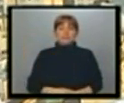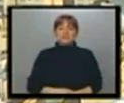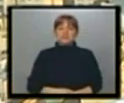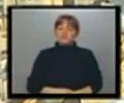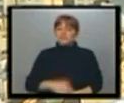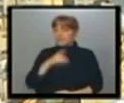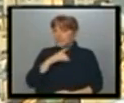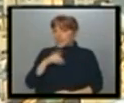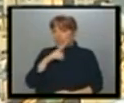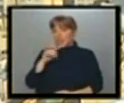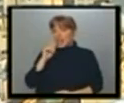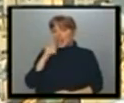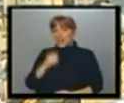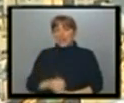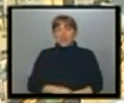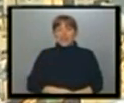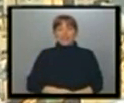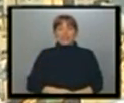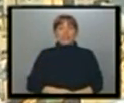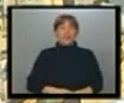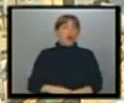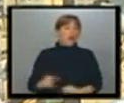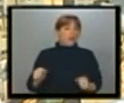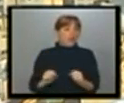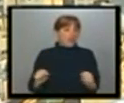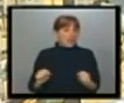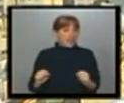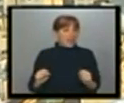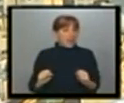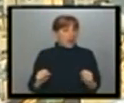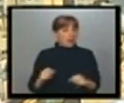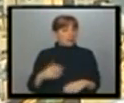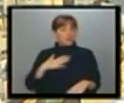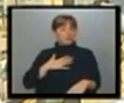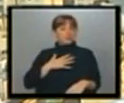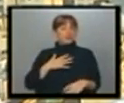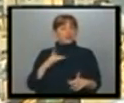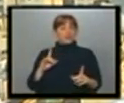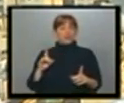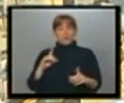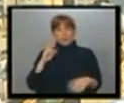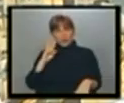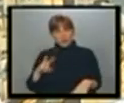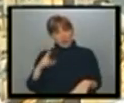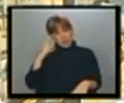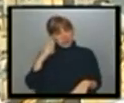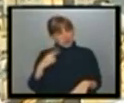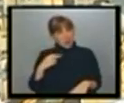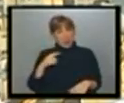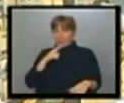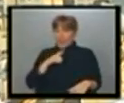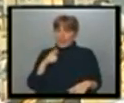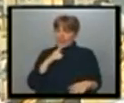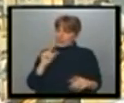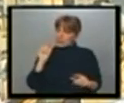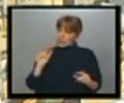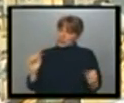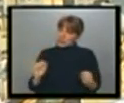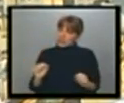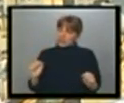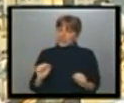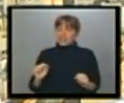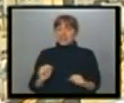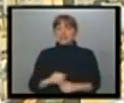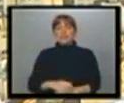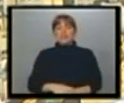¿no? Yo no sentí tanto frío, pero este número es como que impone cierto respeto, ¿no? Ahí ese dígito solamente en